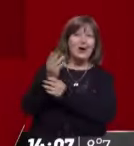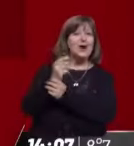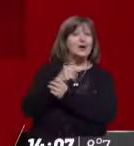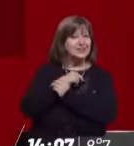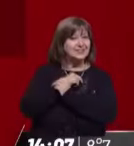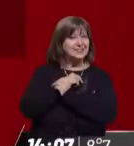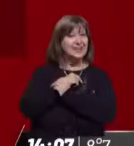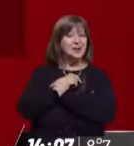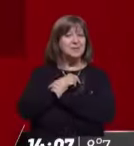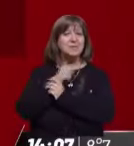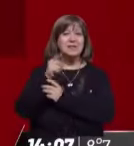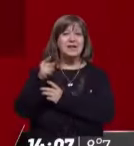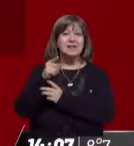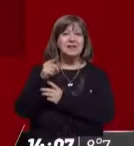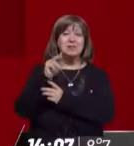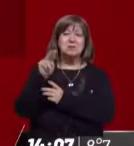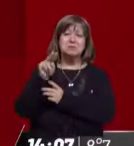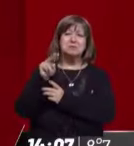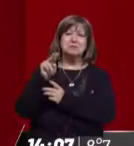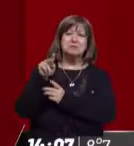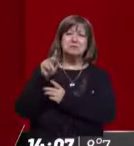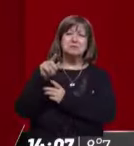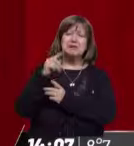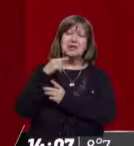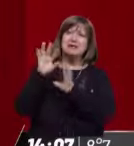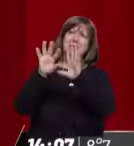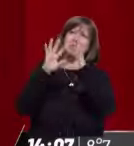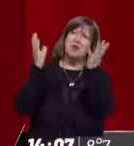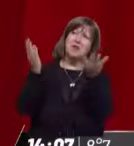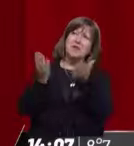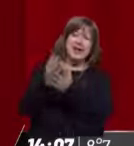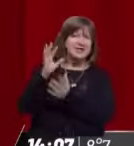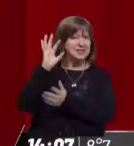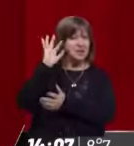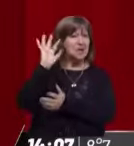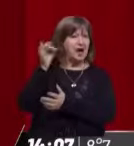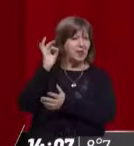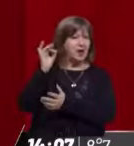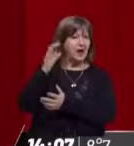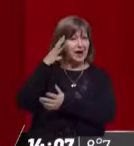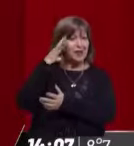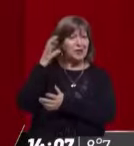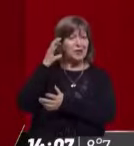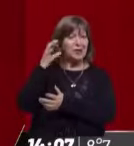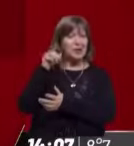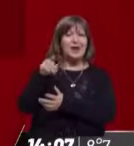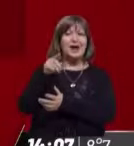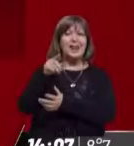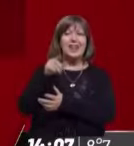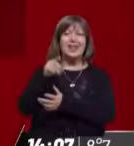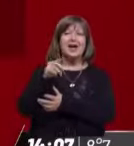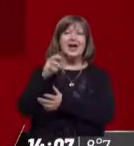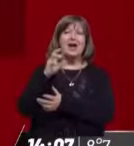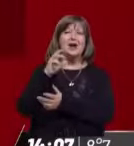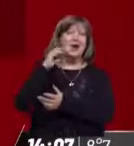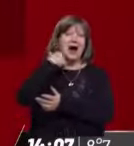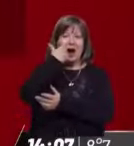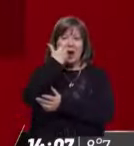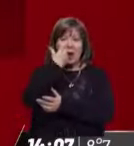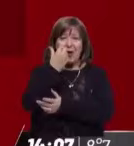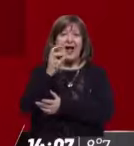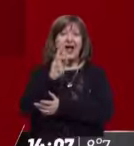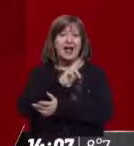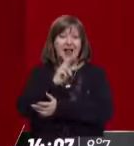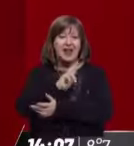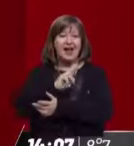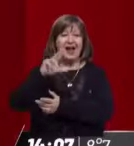costado, porque lo estaba mirando a Madeo cuando mencionaste el Mundial. Digo, todos recordamos al abuela, la. Exactamente, así es, todos lo recordamos porque nos